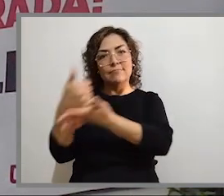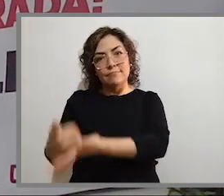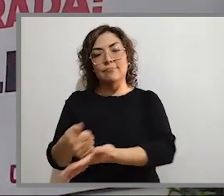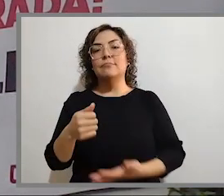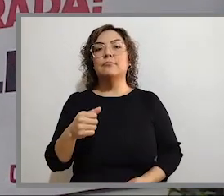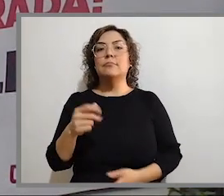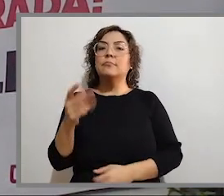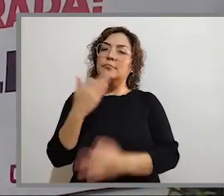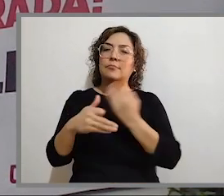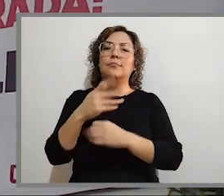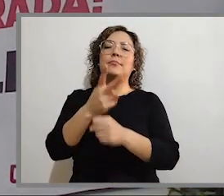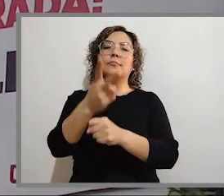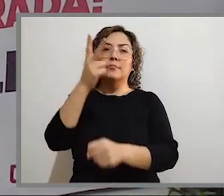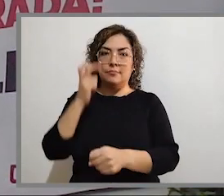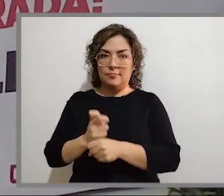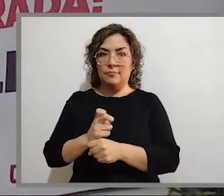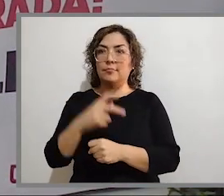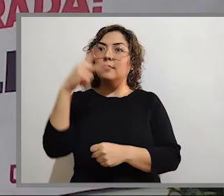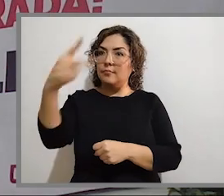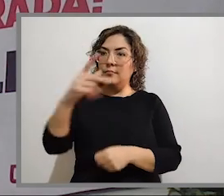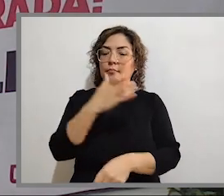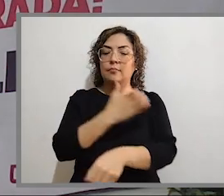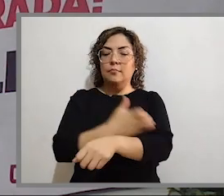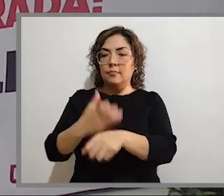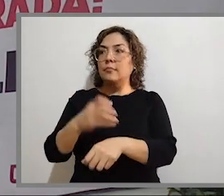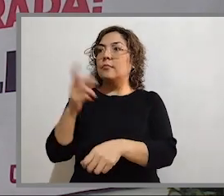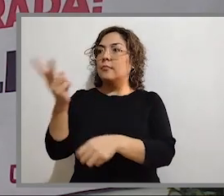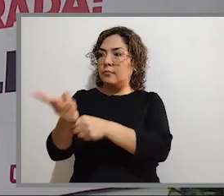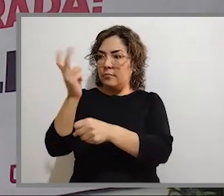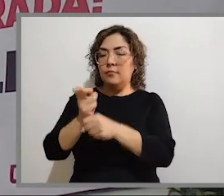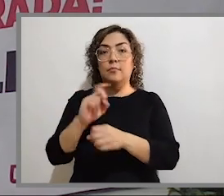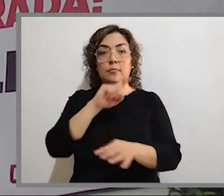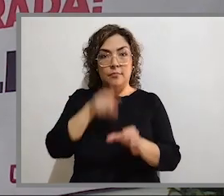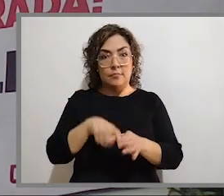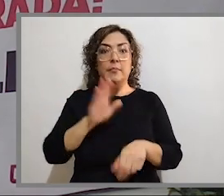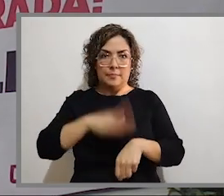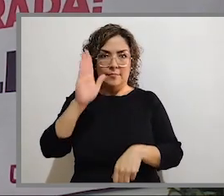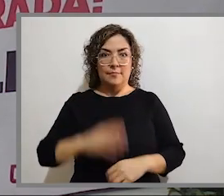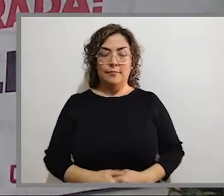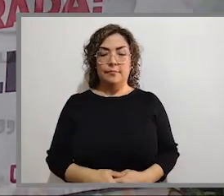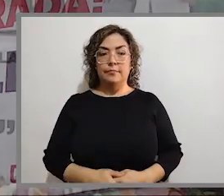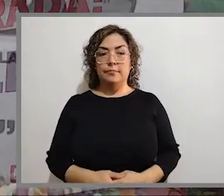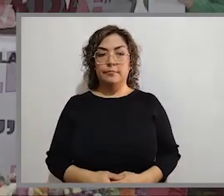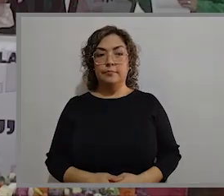que puedan replicar a su vez esta invitación y que cada vez seamos más. Muchísimas gracias.